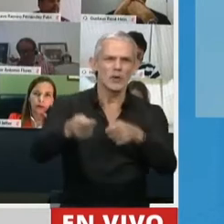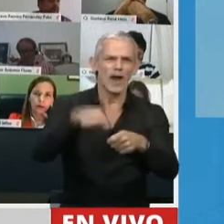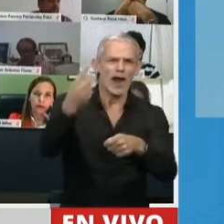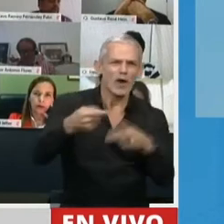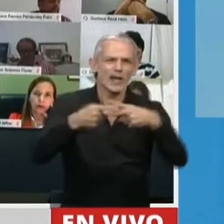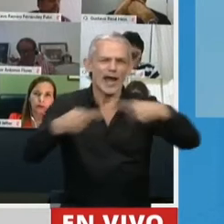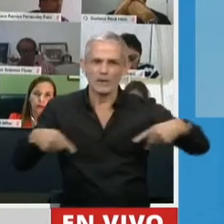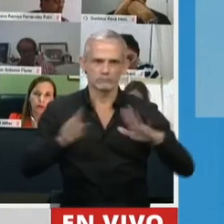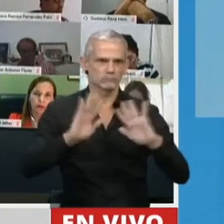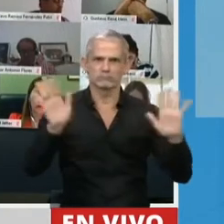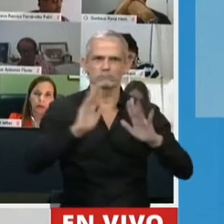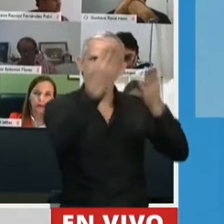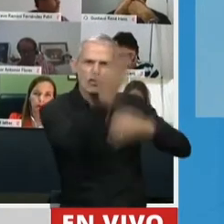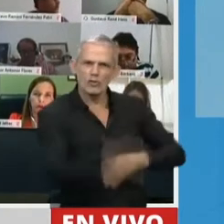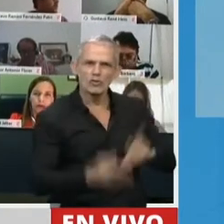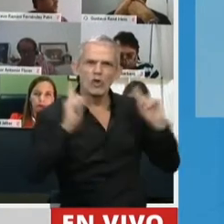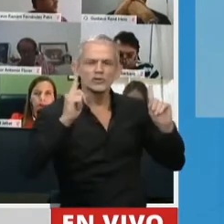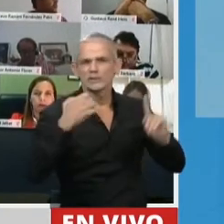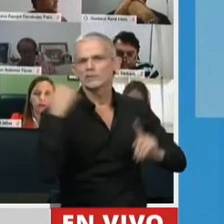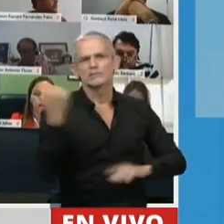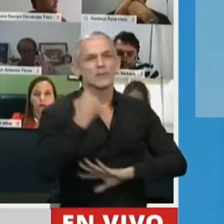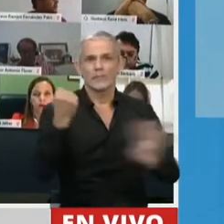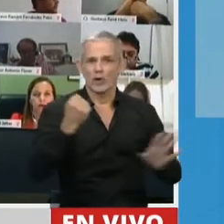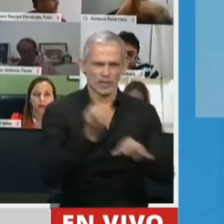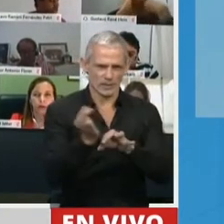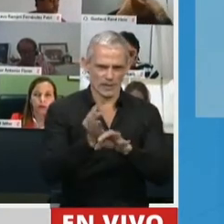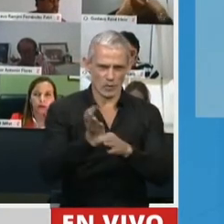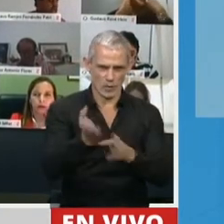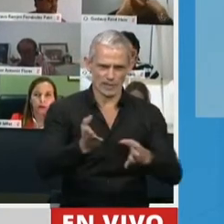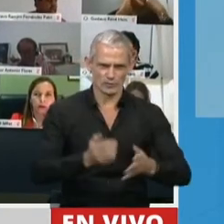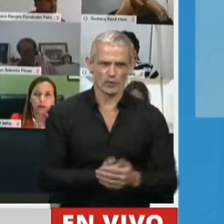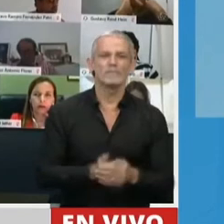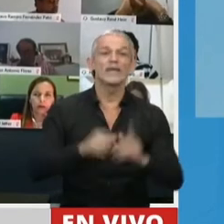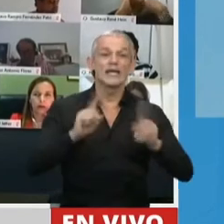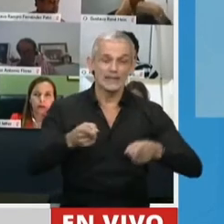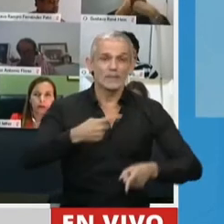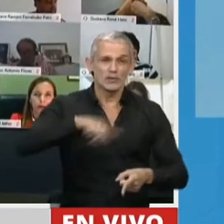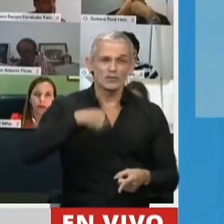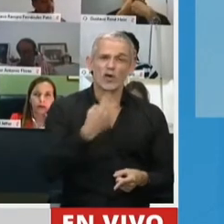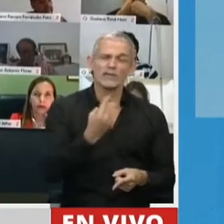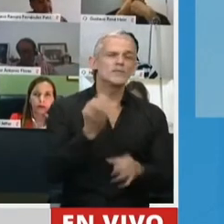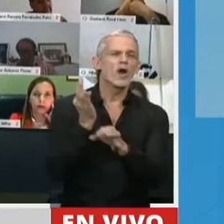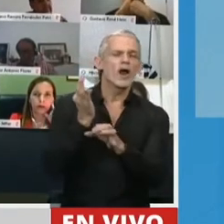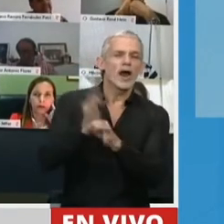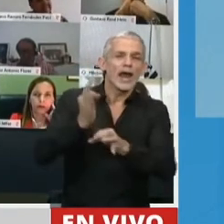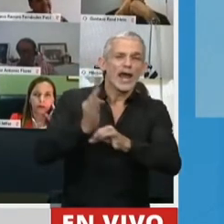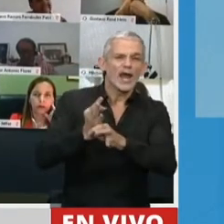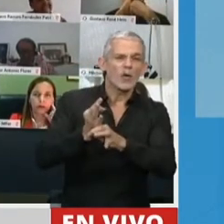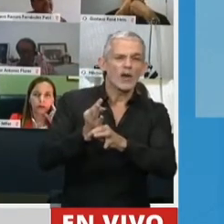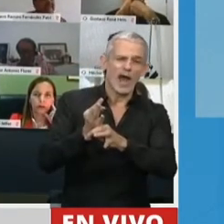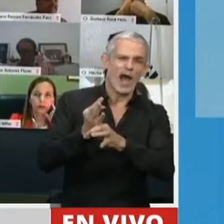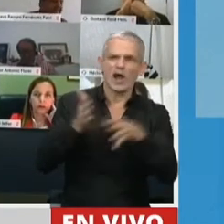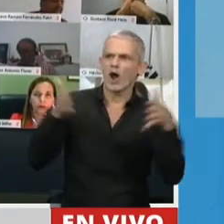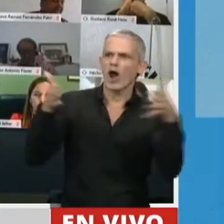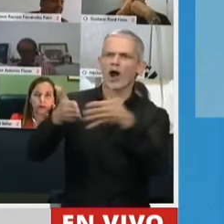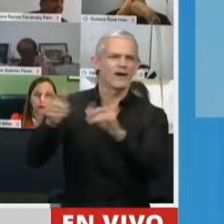fundamental en lo que es la educación. Tampoco estamos diciendo que la escuela pierde la